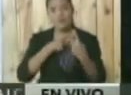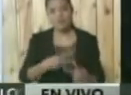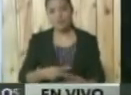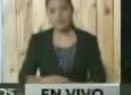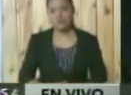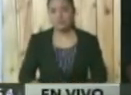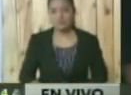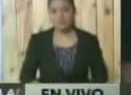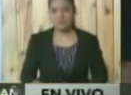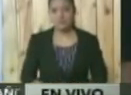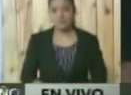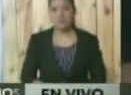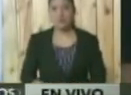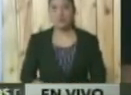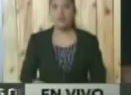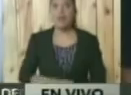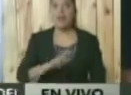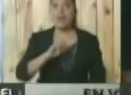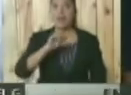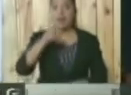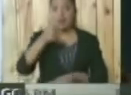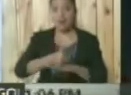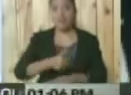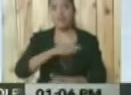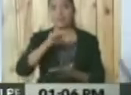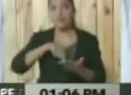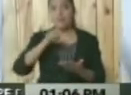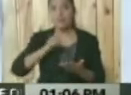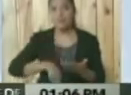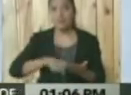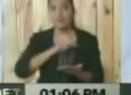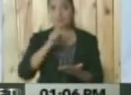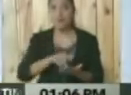El jefe de esta Comisión de Verificación de Firmas ha llegado hasta el Consejo Nacional Electoral.